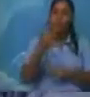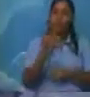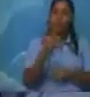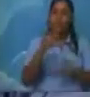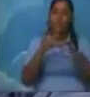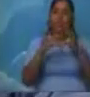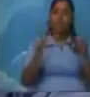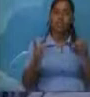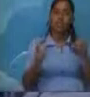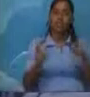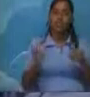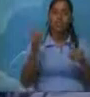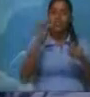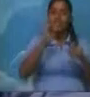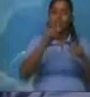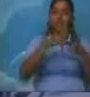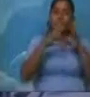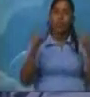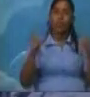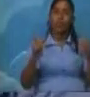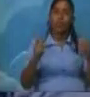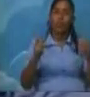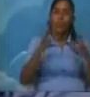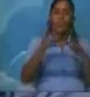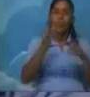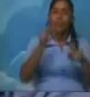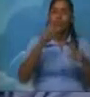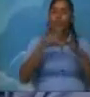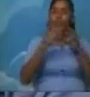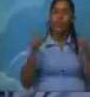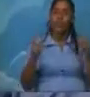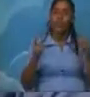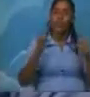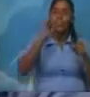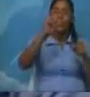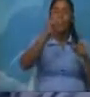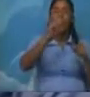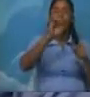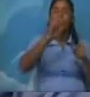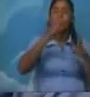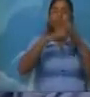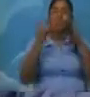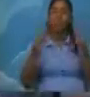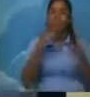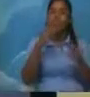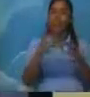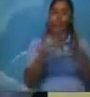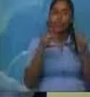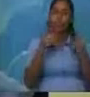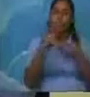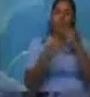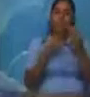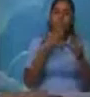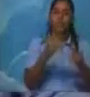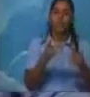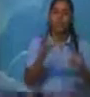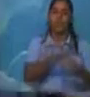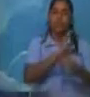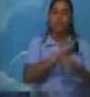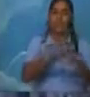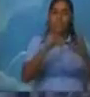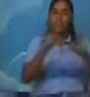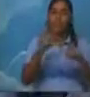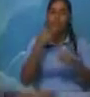jeso del jebuseo del cananeo del cananeo del eteo del eteo del feo de todos esos feo esos